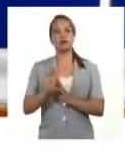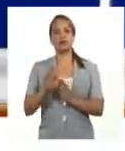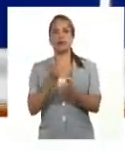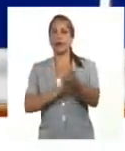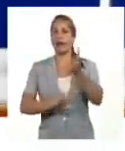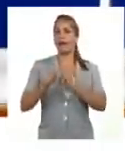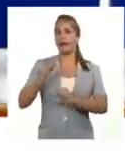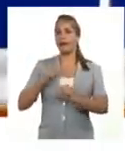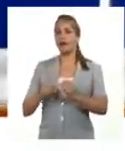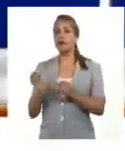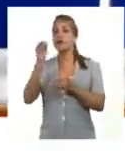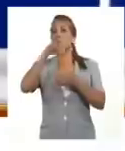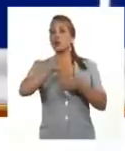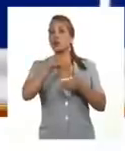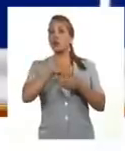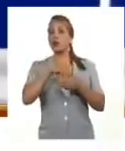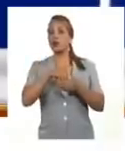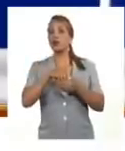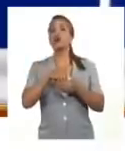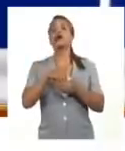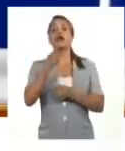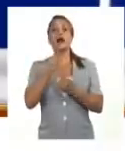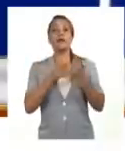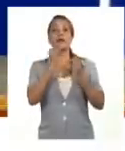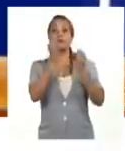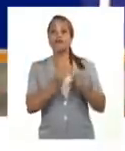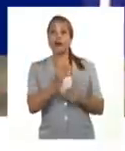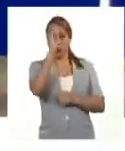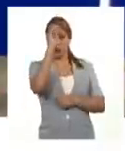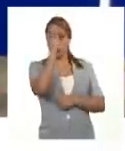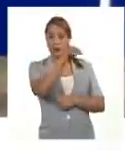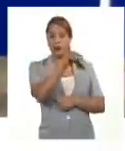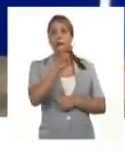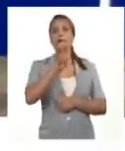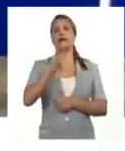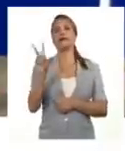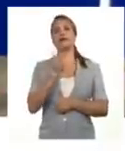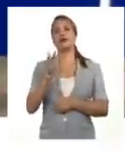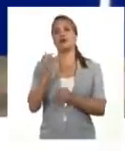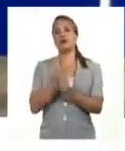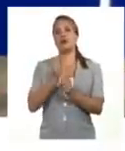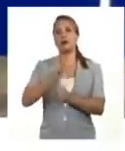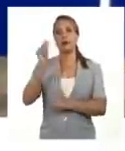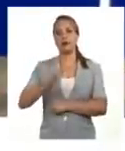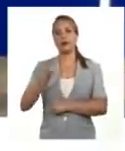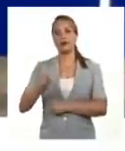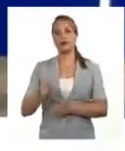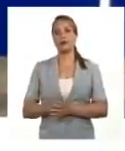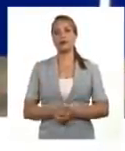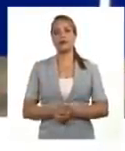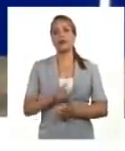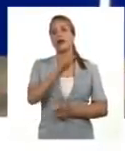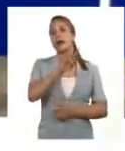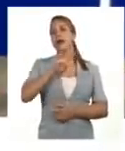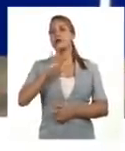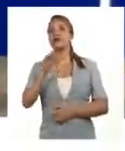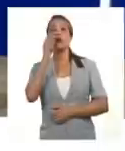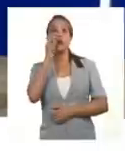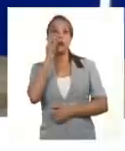lesiones, incluyendo los que se encontraban hospitalizados, 22 trabajadores, 14